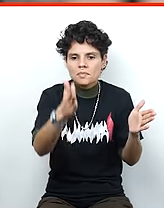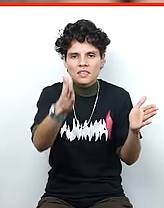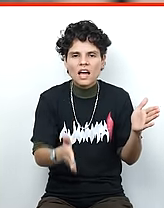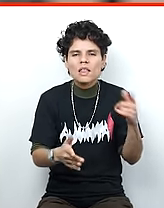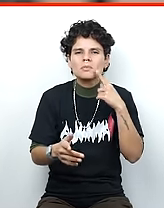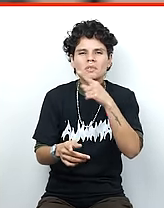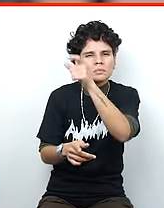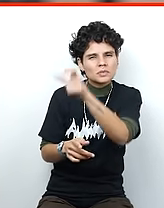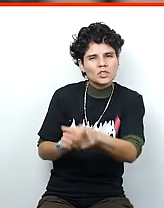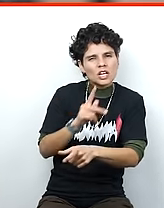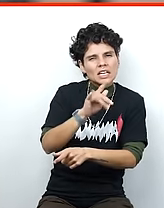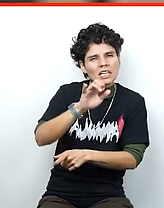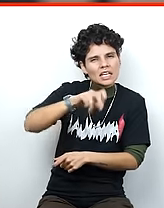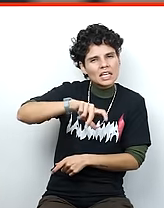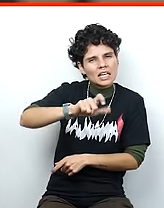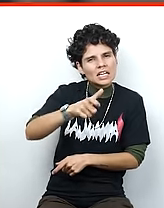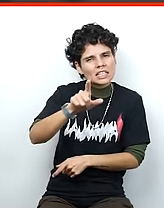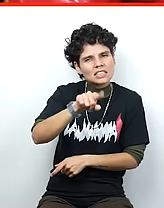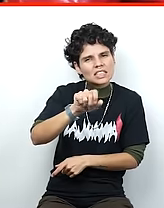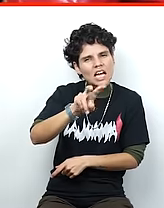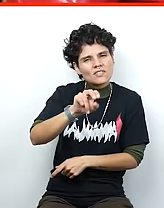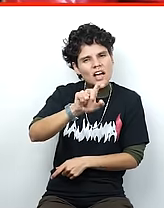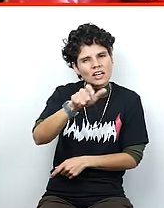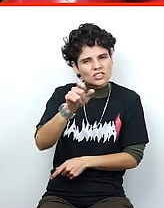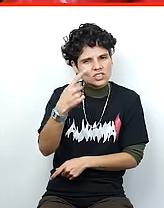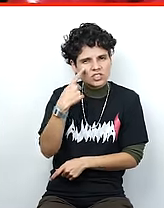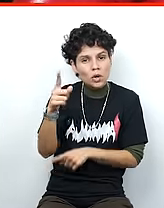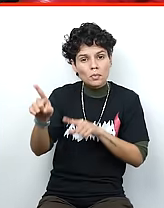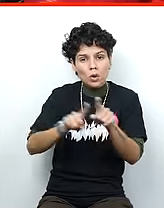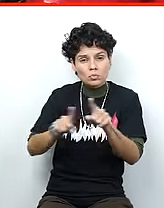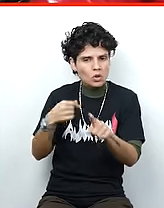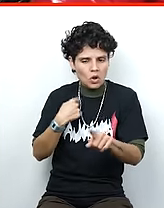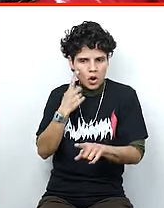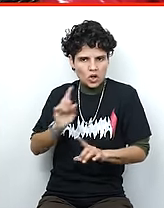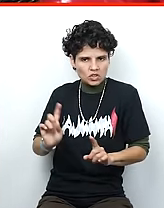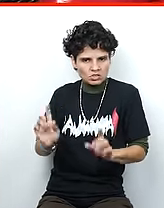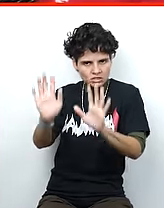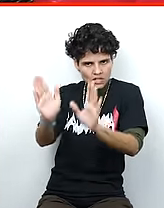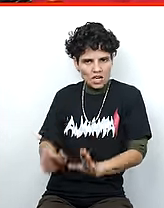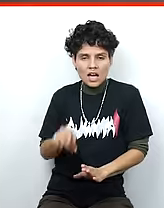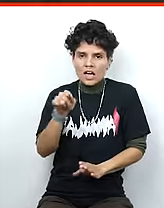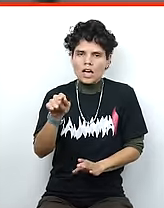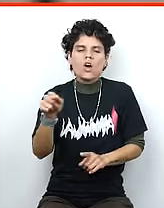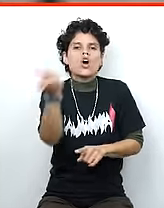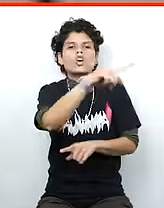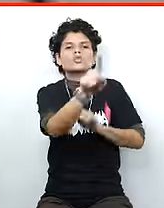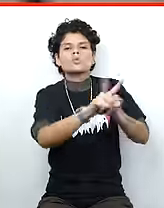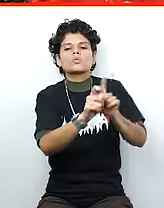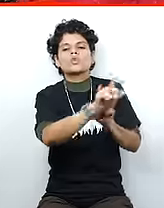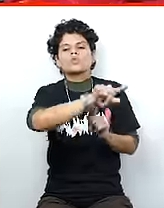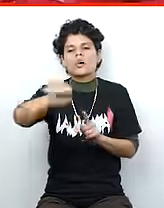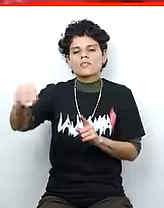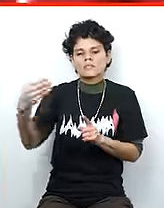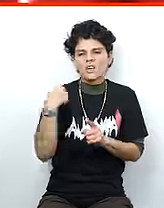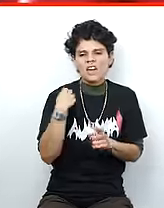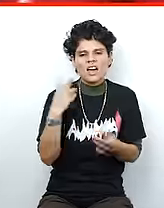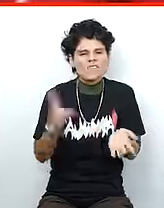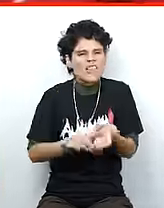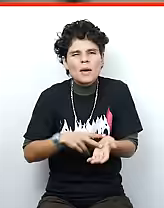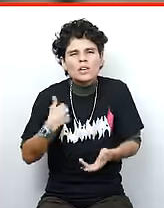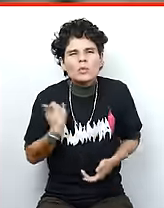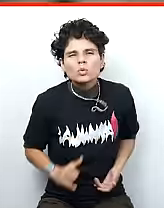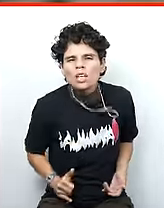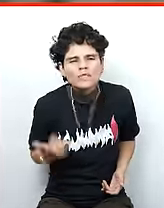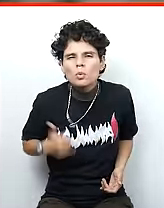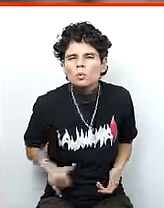King Savage yo no lo conocía en ese entonces, pues. El productor que andaba en ese entonces allá me lo presentó a mí a él, pues él lo metió, el que era el Claps. Era tanto el tema que no me gustaba